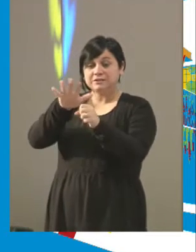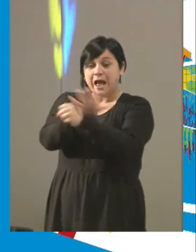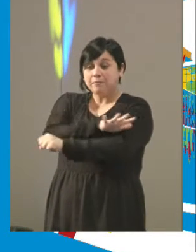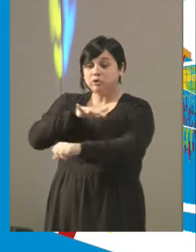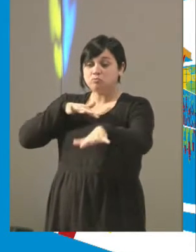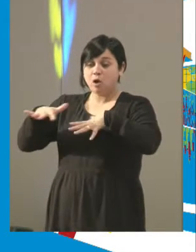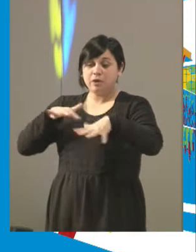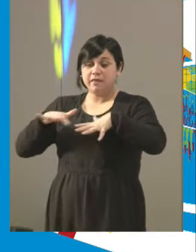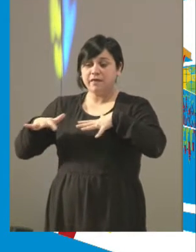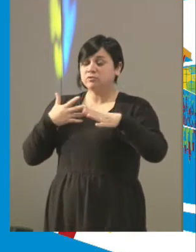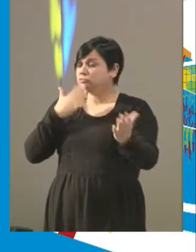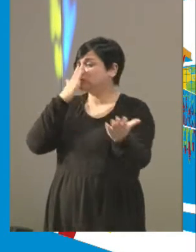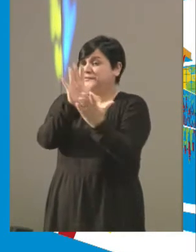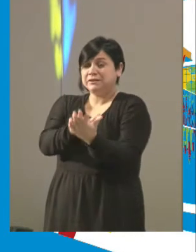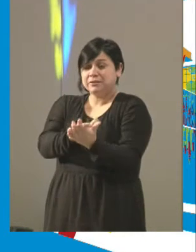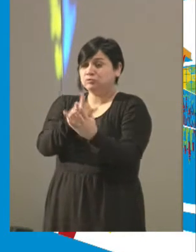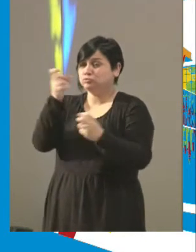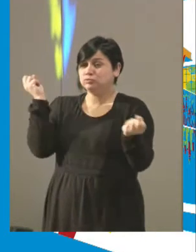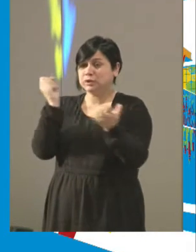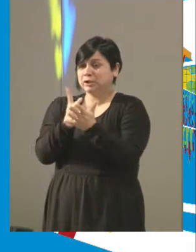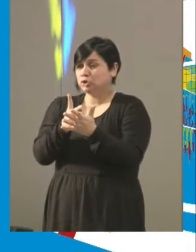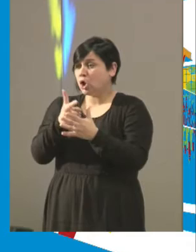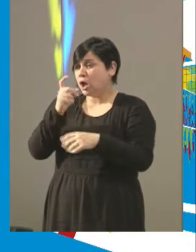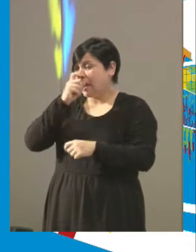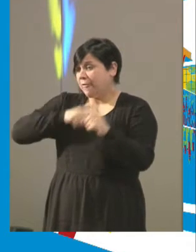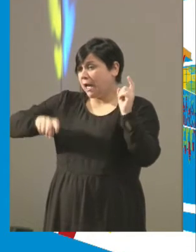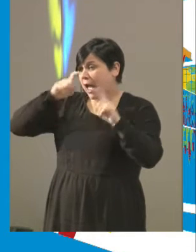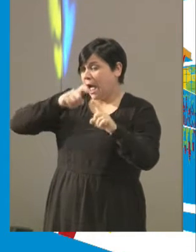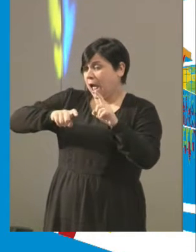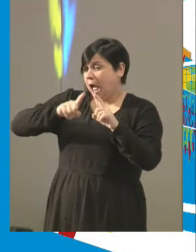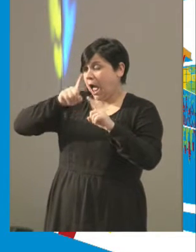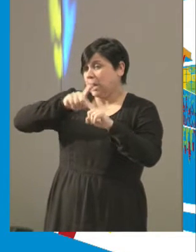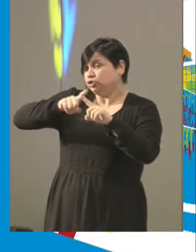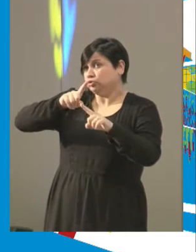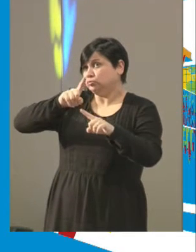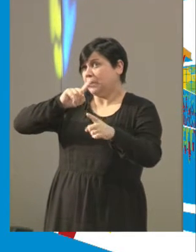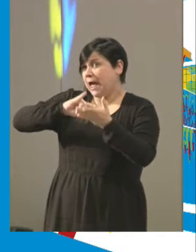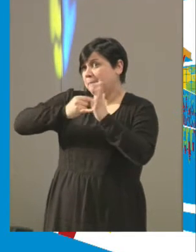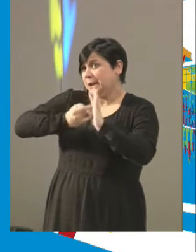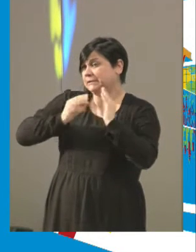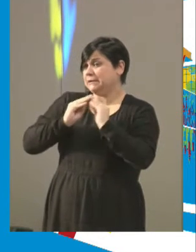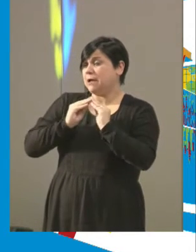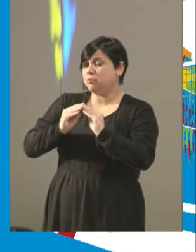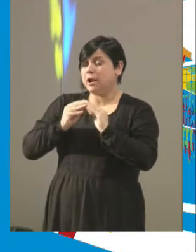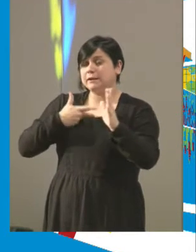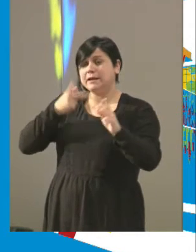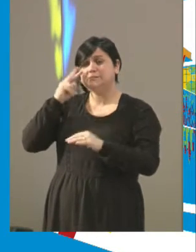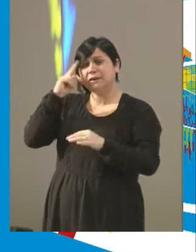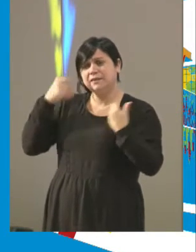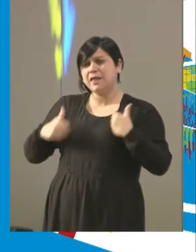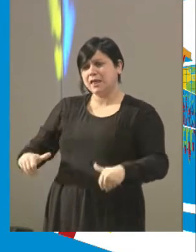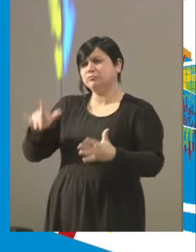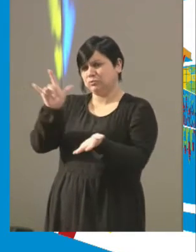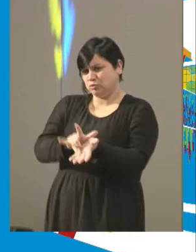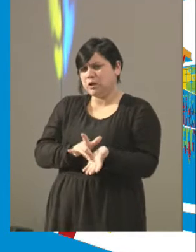problema al que nos enfrentamos desde las administraciones públicas pues cada X años para elaborar estos planes y por lo tanto tenemos bastante experiencia al respecto.